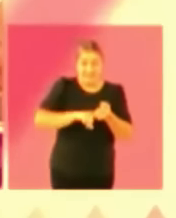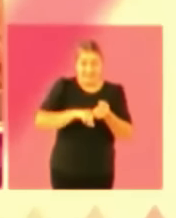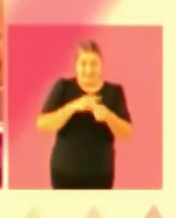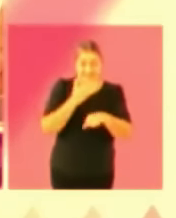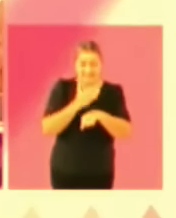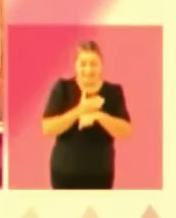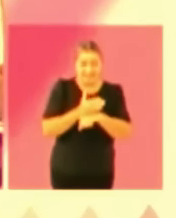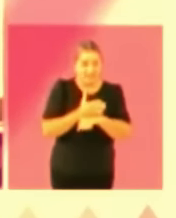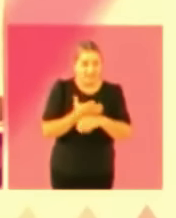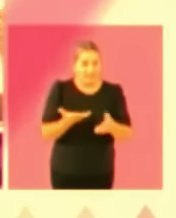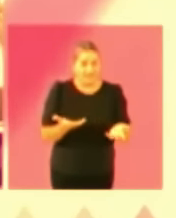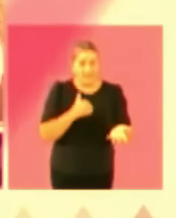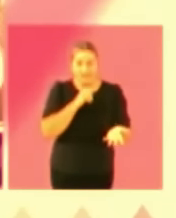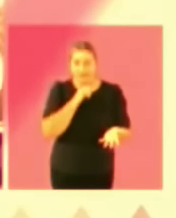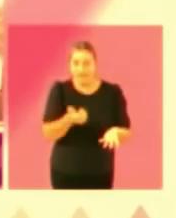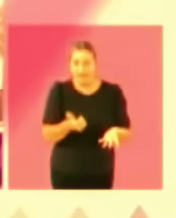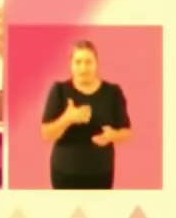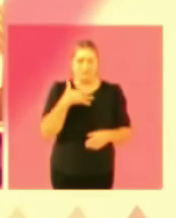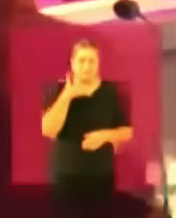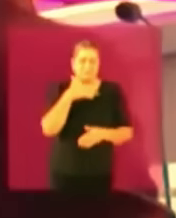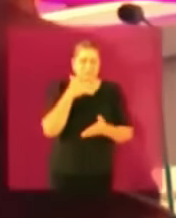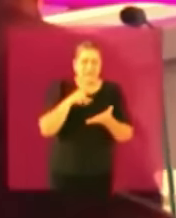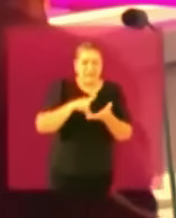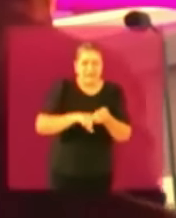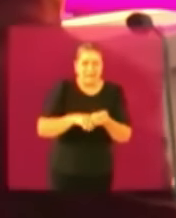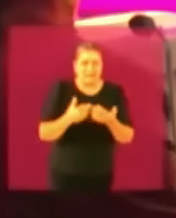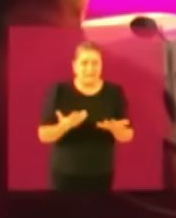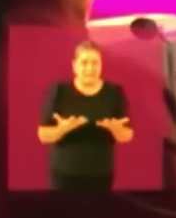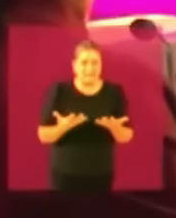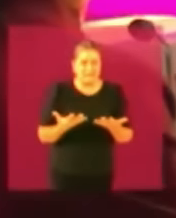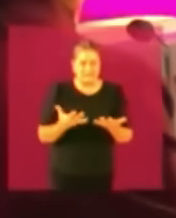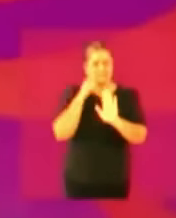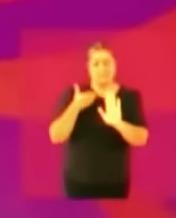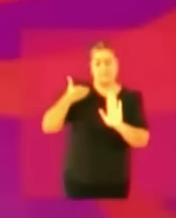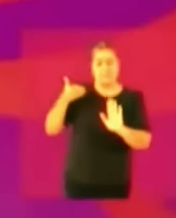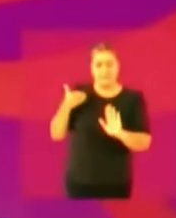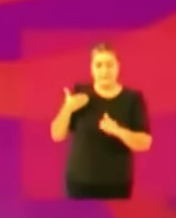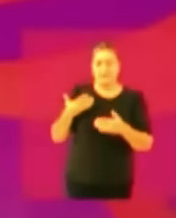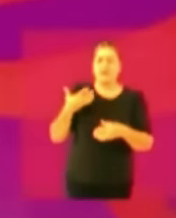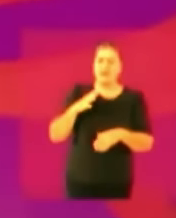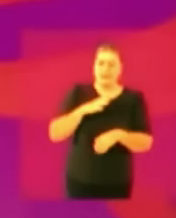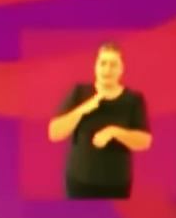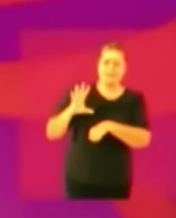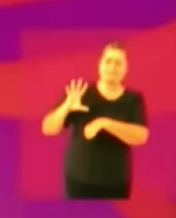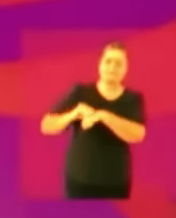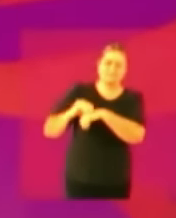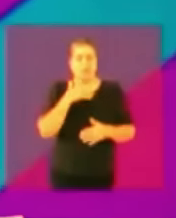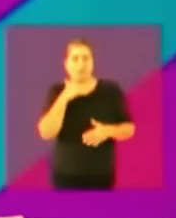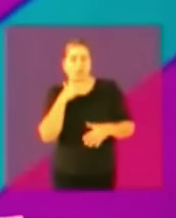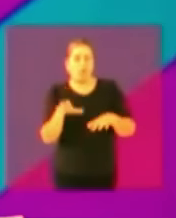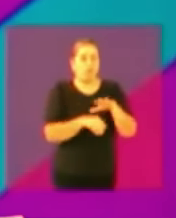ivermectina, pero nunca lo dijo. Se lo dijo Claudia. Se lo dijo Claudia. Y la verdad, el haber usado ivermectina es totalmente